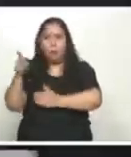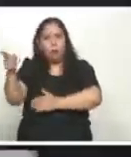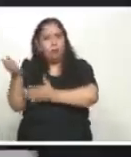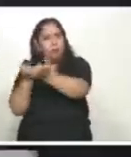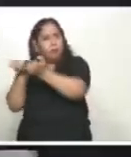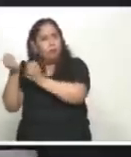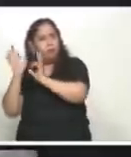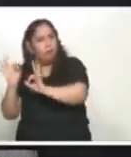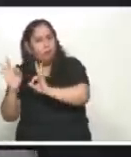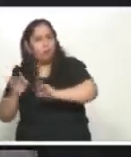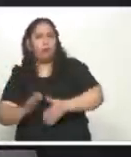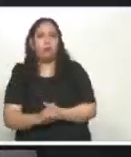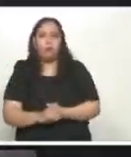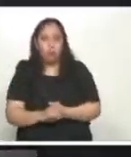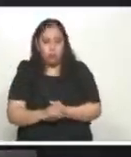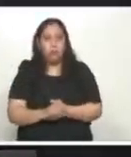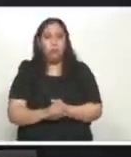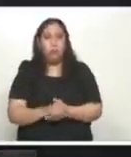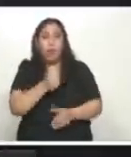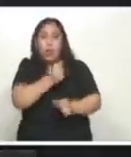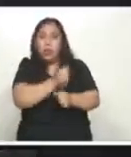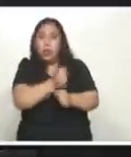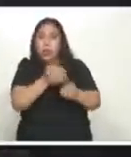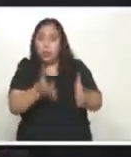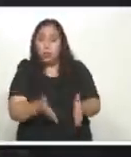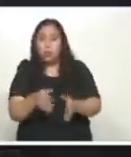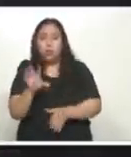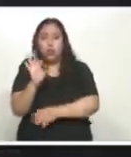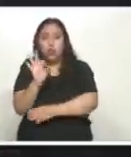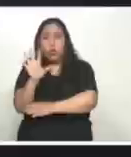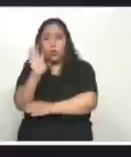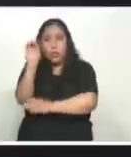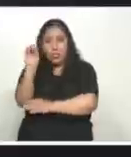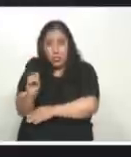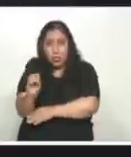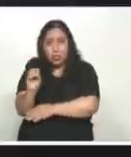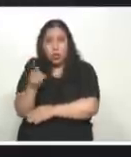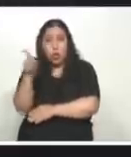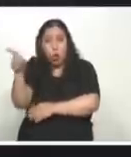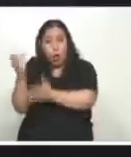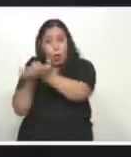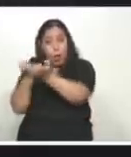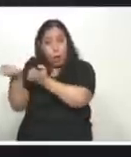para el empleado, son 300.000 empresas. El 95%